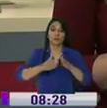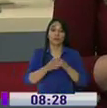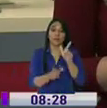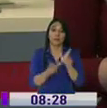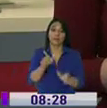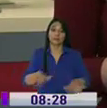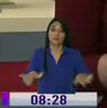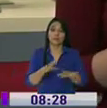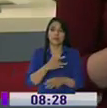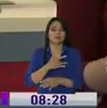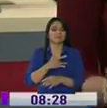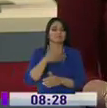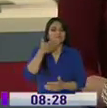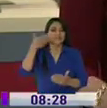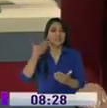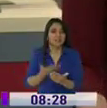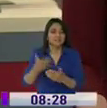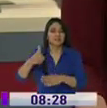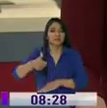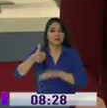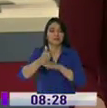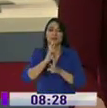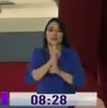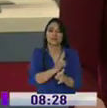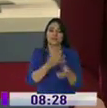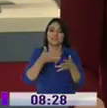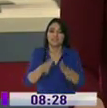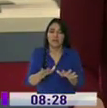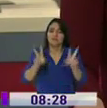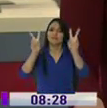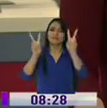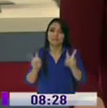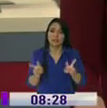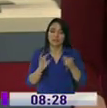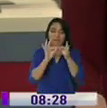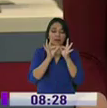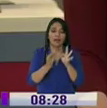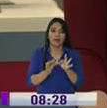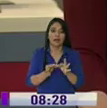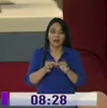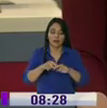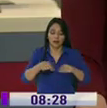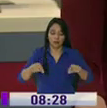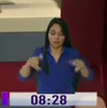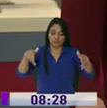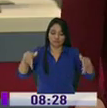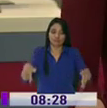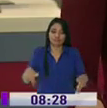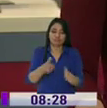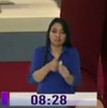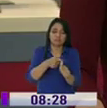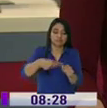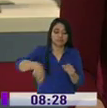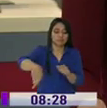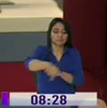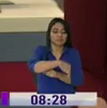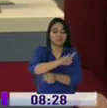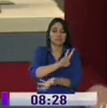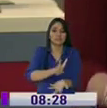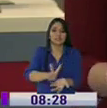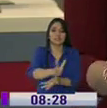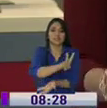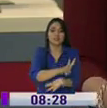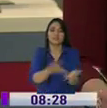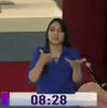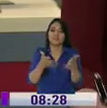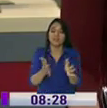agradecida con la oportuna respuesta de las autoridades frente al pedido de arreglo de una alcantarilla cerca del redondel de la Vida Flora. Ahora se